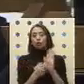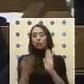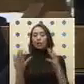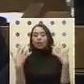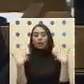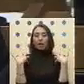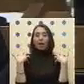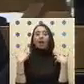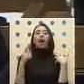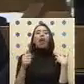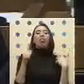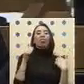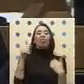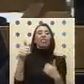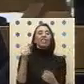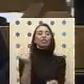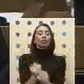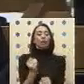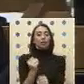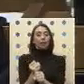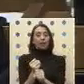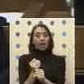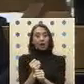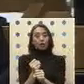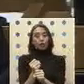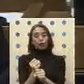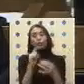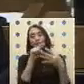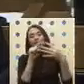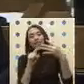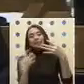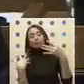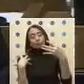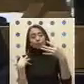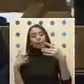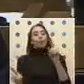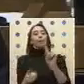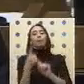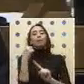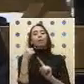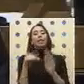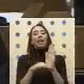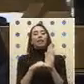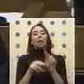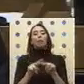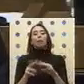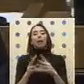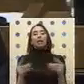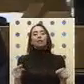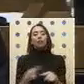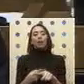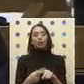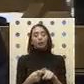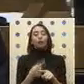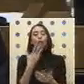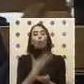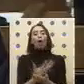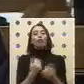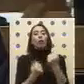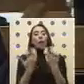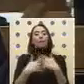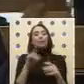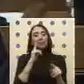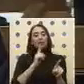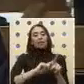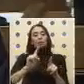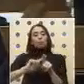la Dirección del Trabajo son una primera instancia para resolver los abusos que genera el multirrut. De hecho,